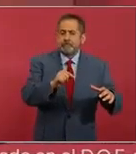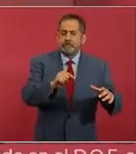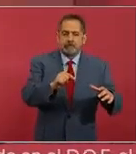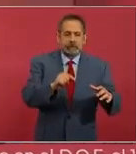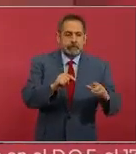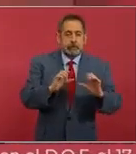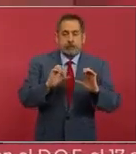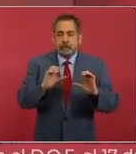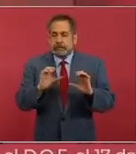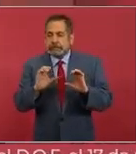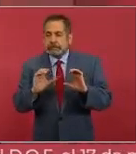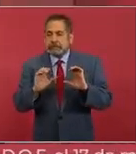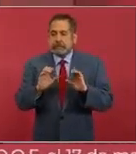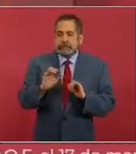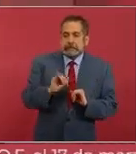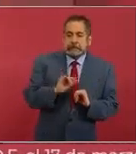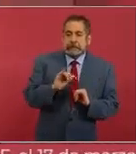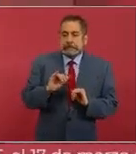calculadores,